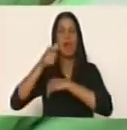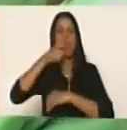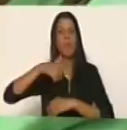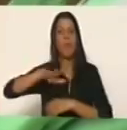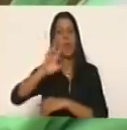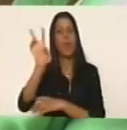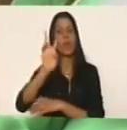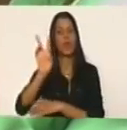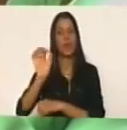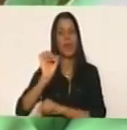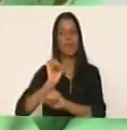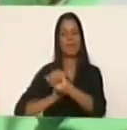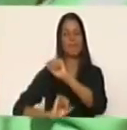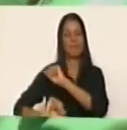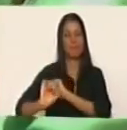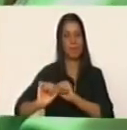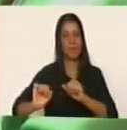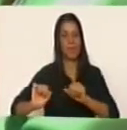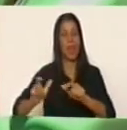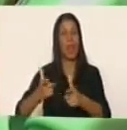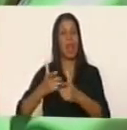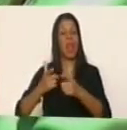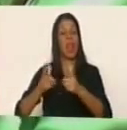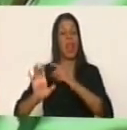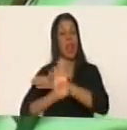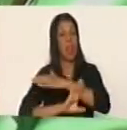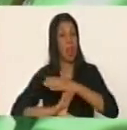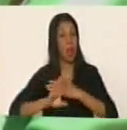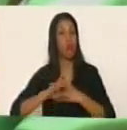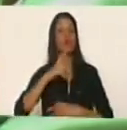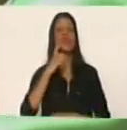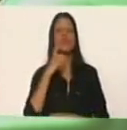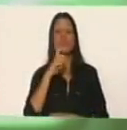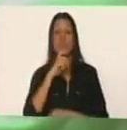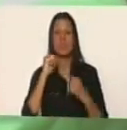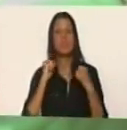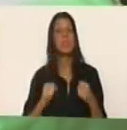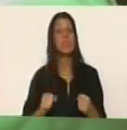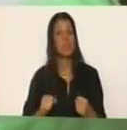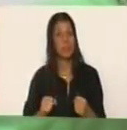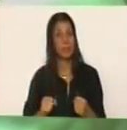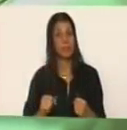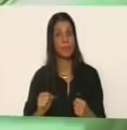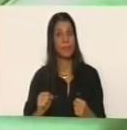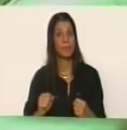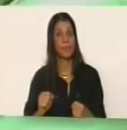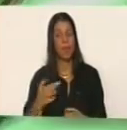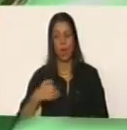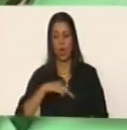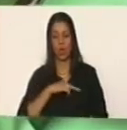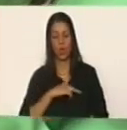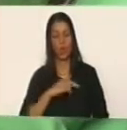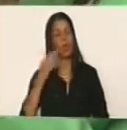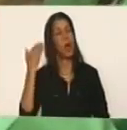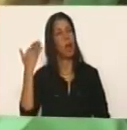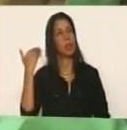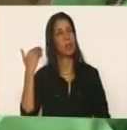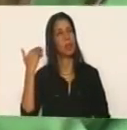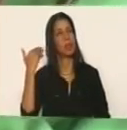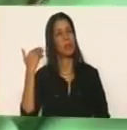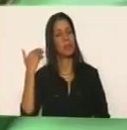país. No es cualquier cosa. Ahora, nosotros venimos viviendo, desde que Hugo